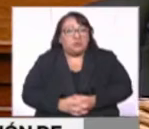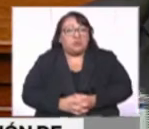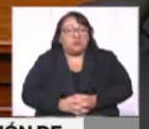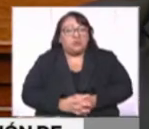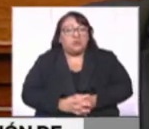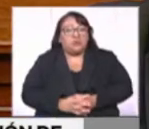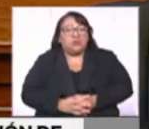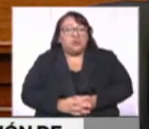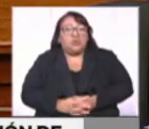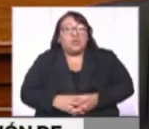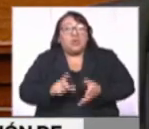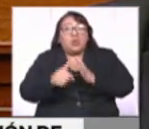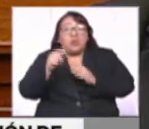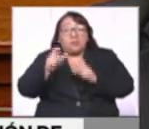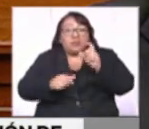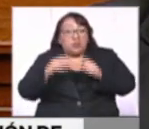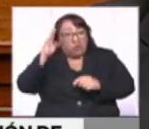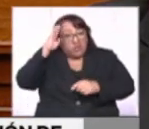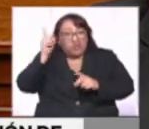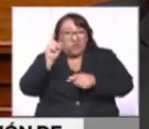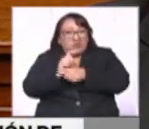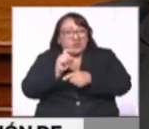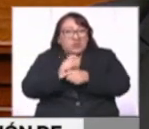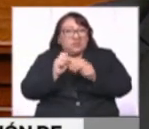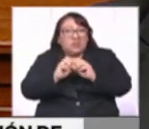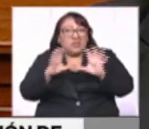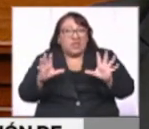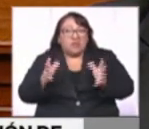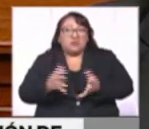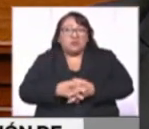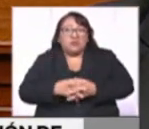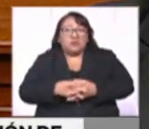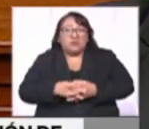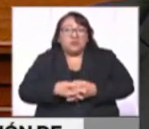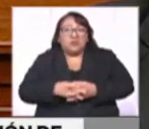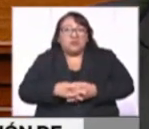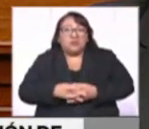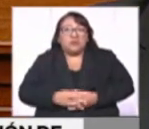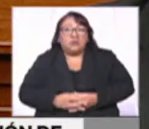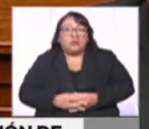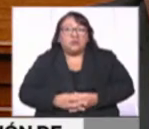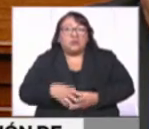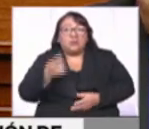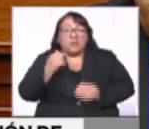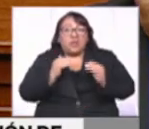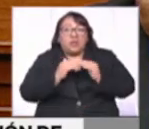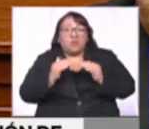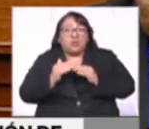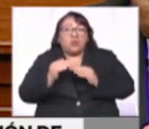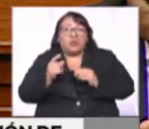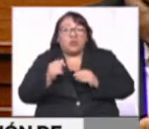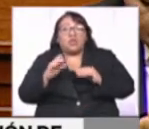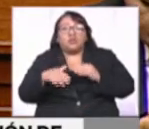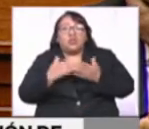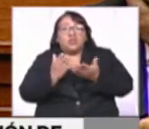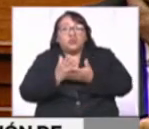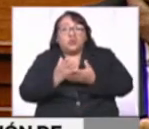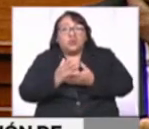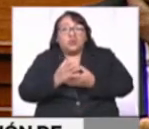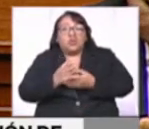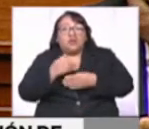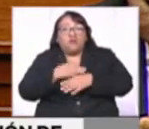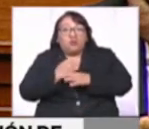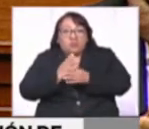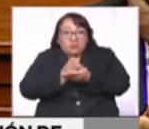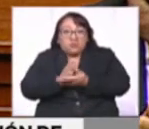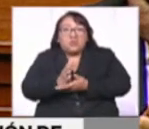le estaba pegando a un policía. Eso es por un lado. Y por otro lado, paralela a las escuelas y línea de carrera,